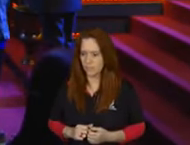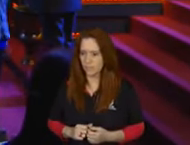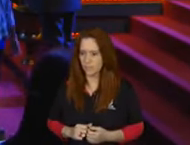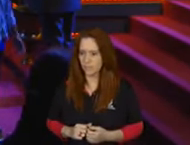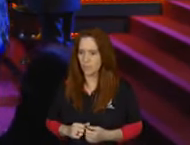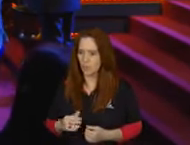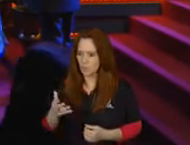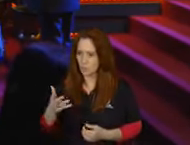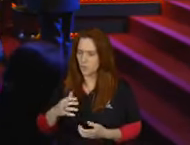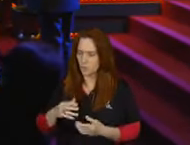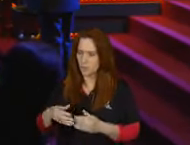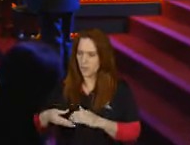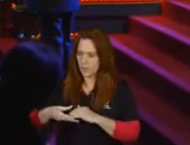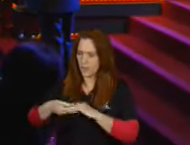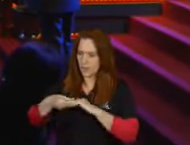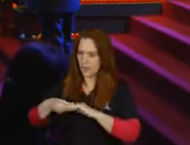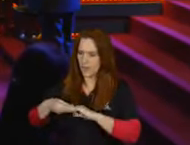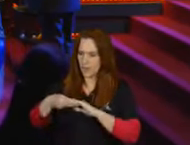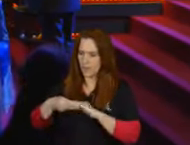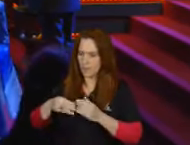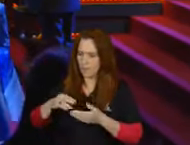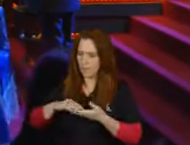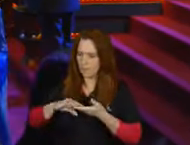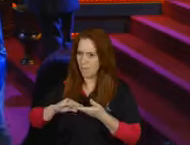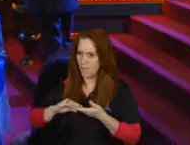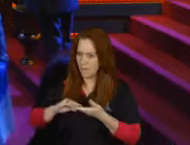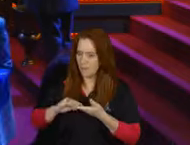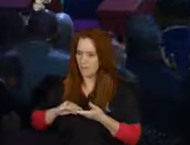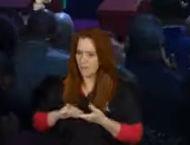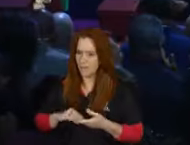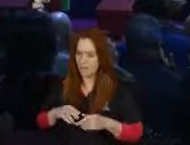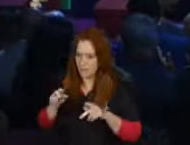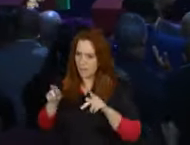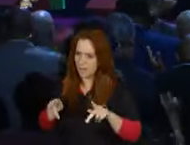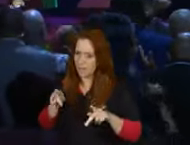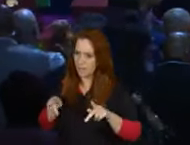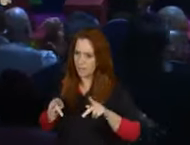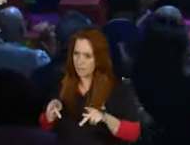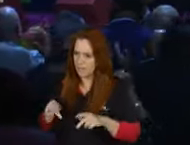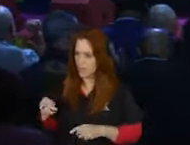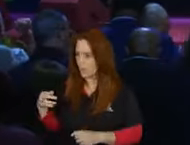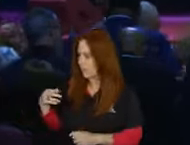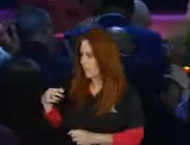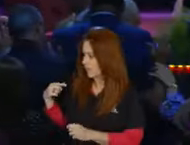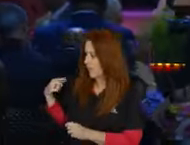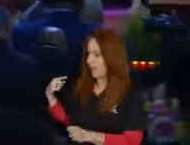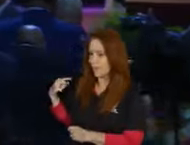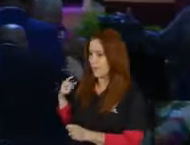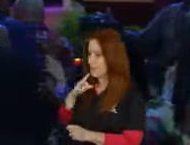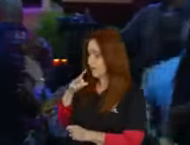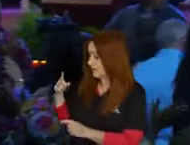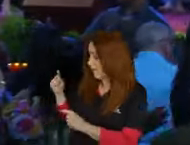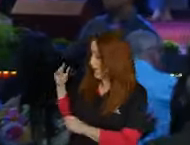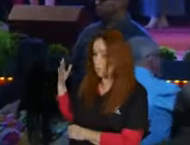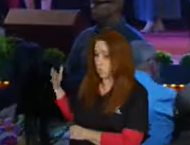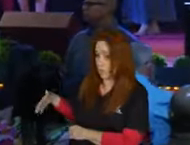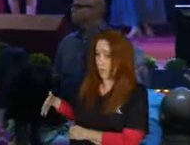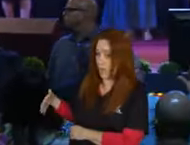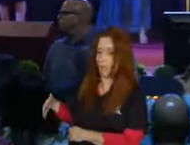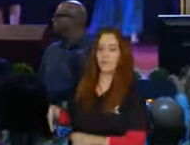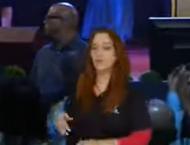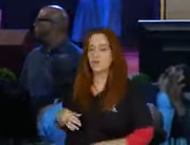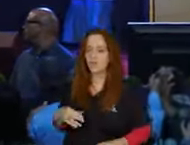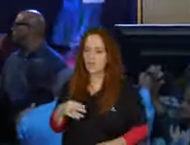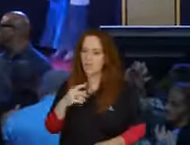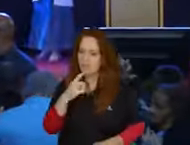sobre alguien que está a su lado. Los que estamos adelante, atrás, ore, ore por alguien, por otro, por otra persona. Usted tiene autoridad, diga: